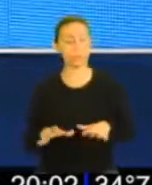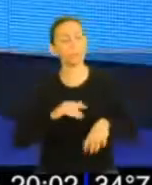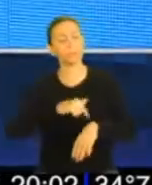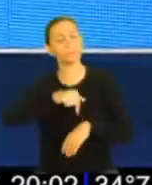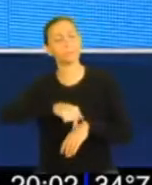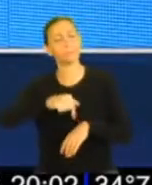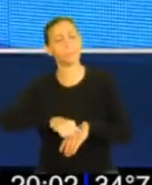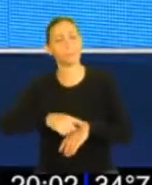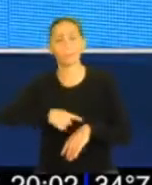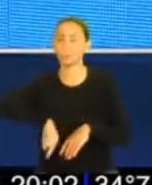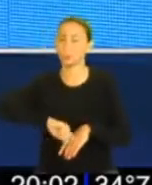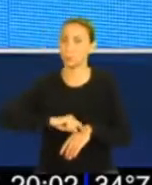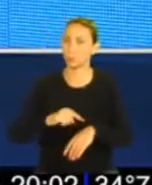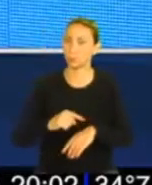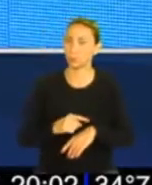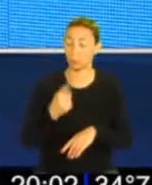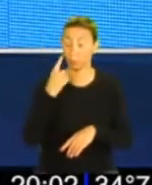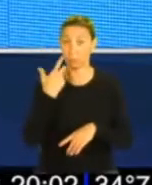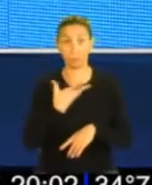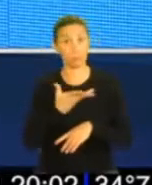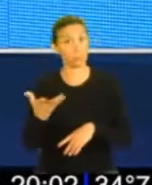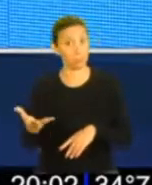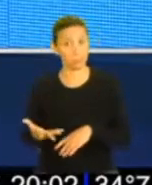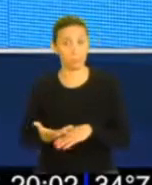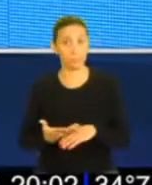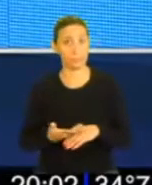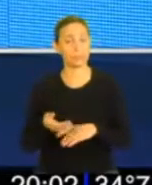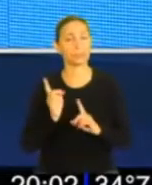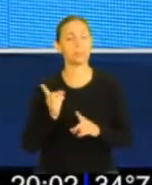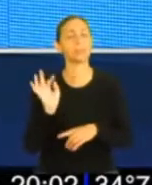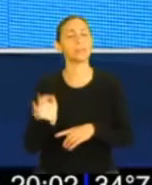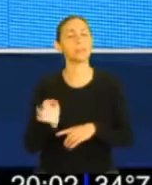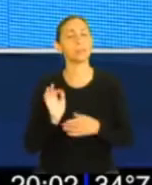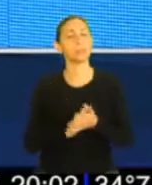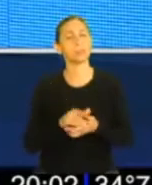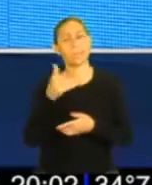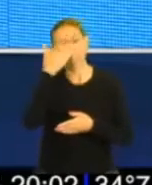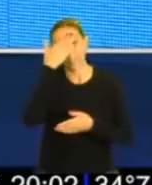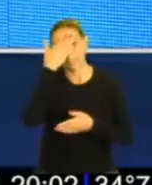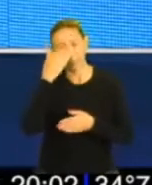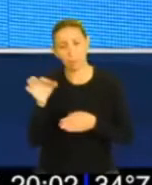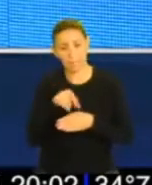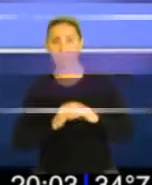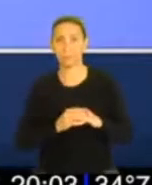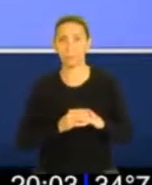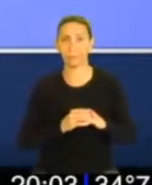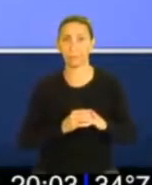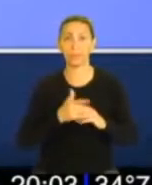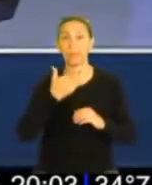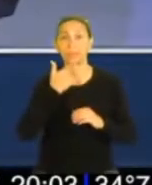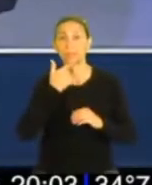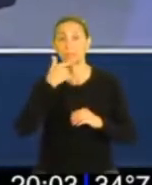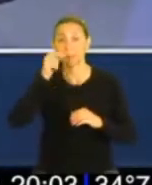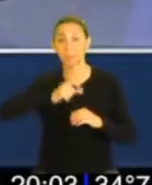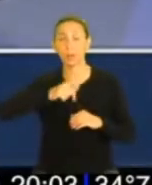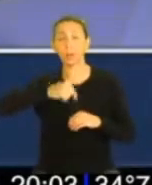situación nos pone en extrema alerta porque sabemos de lo contagioso que es esta variante. Es 17 casos